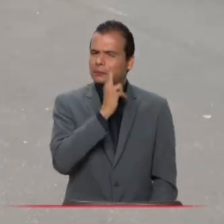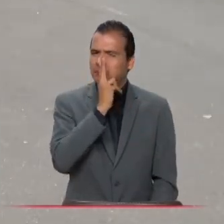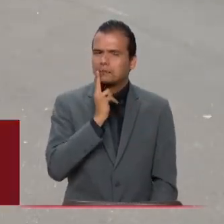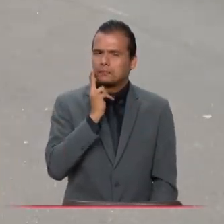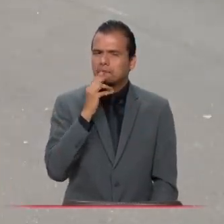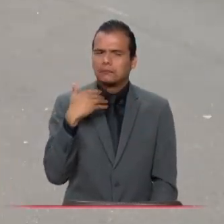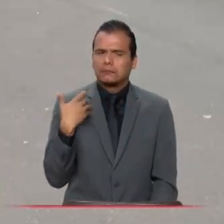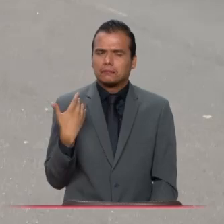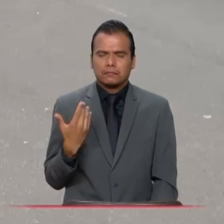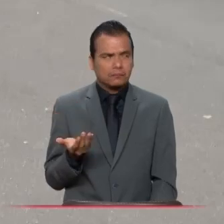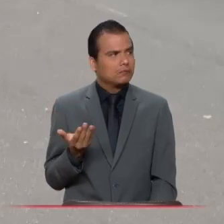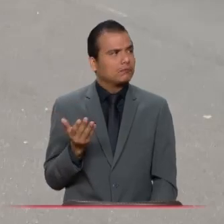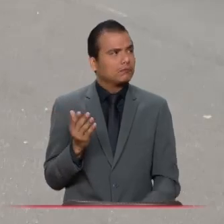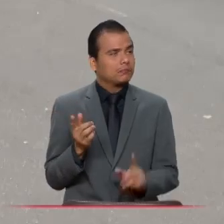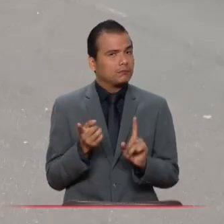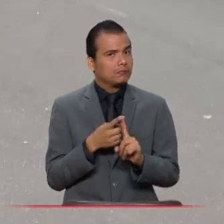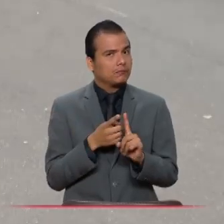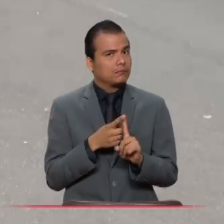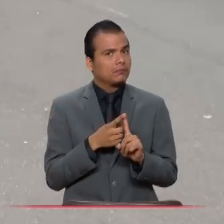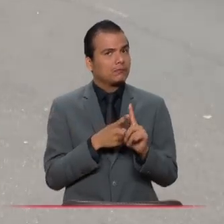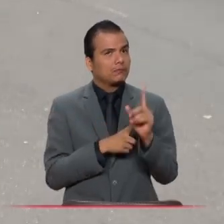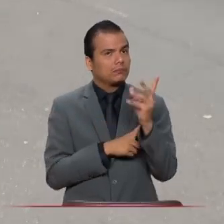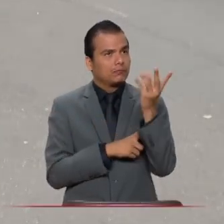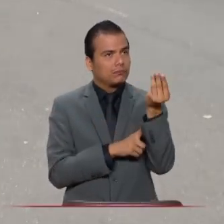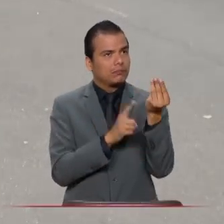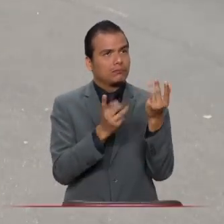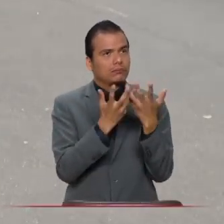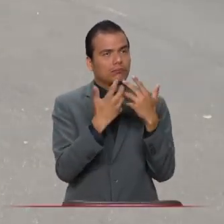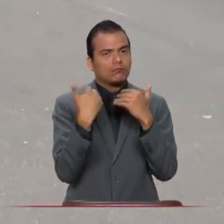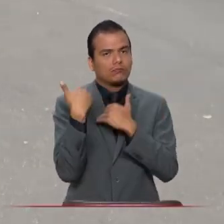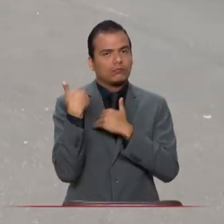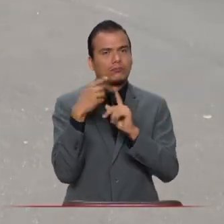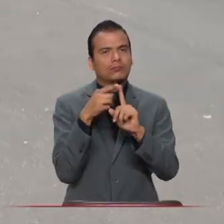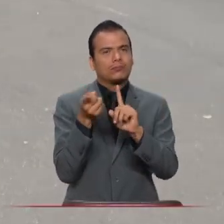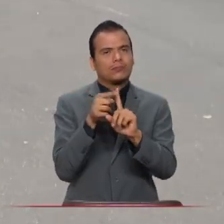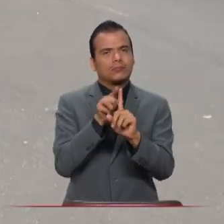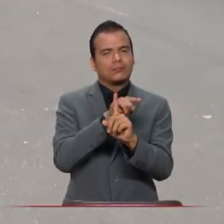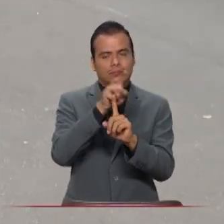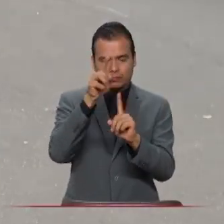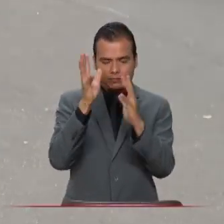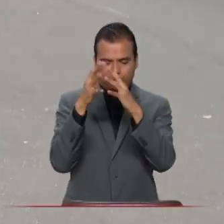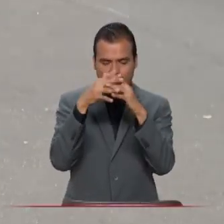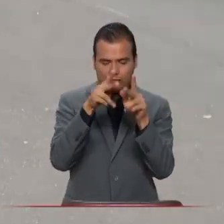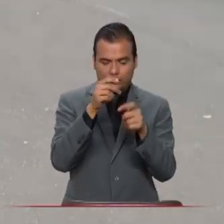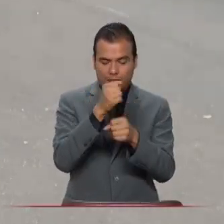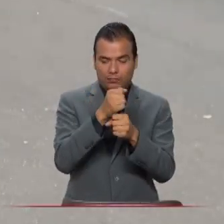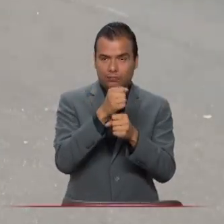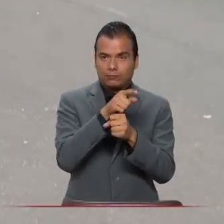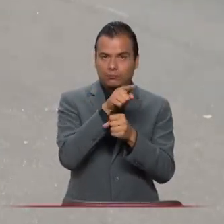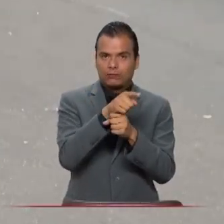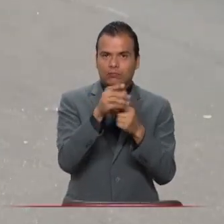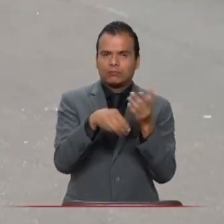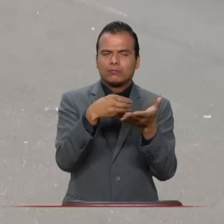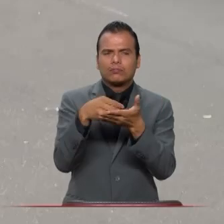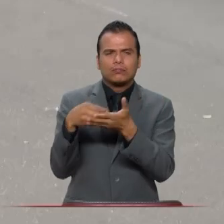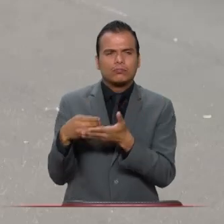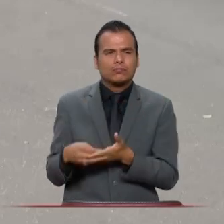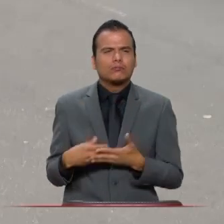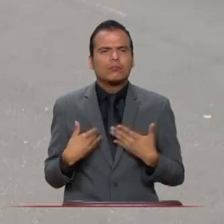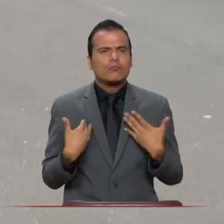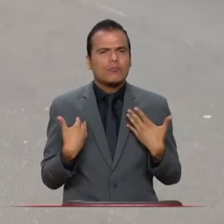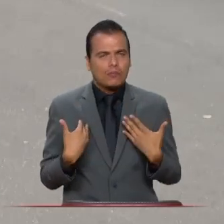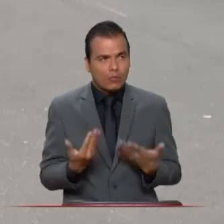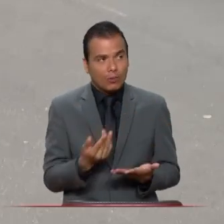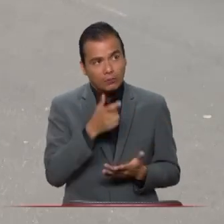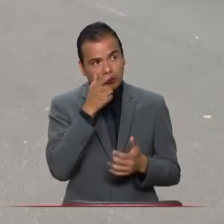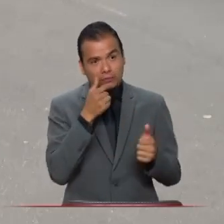una regulación obligatoria de los pagos que hagan las empresas intermediarias de carga a camioneros para garantizar su aproximación a los fletes.